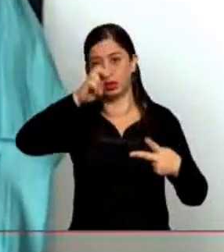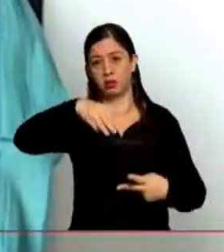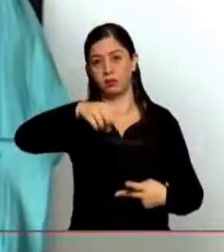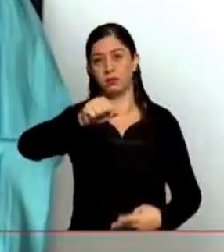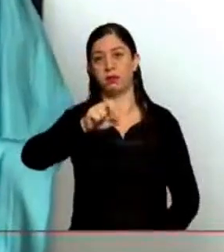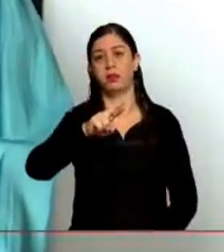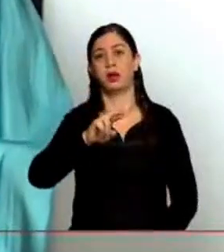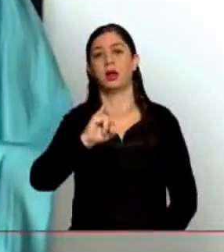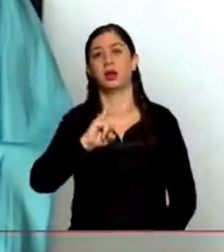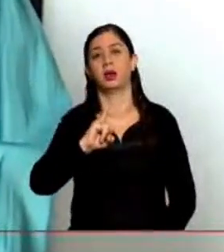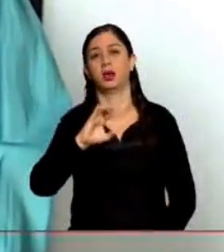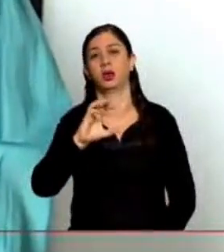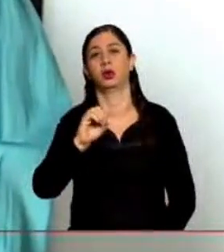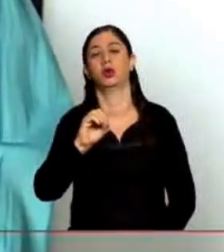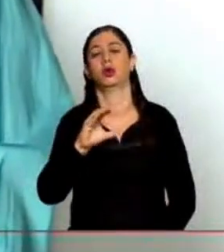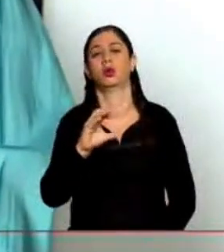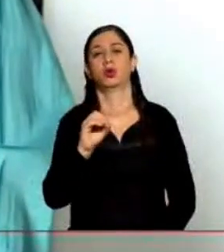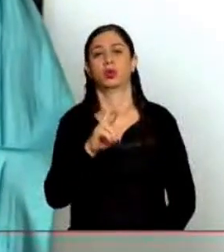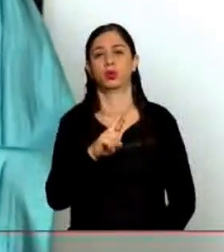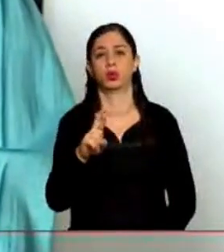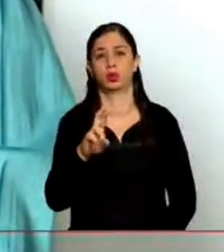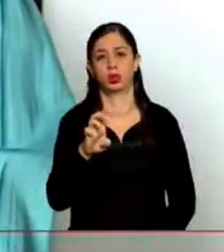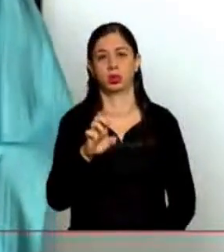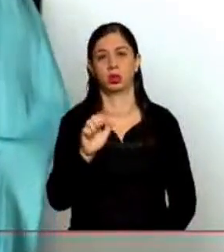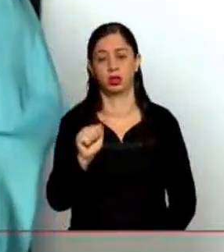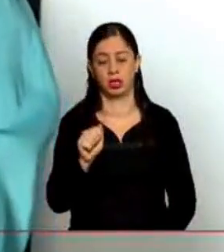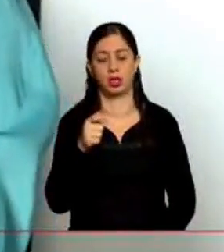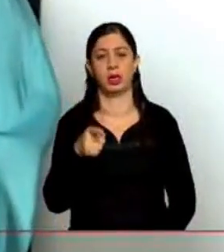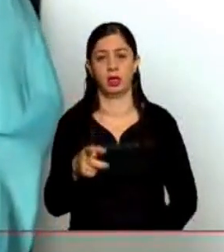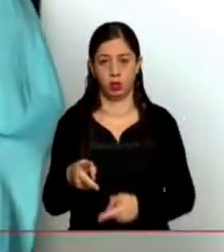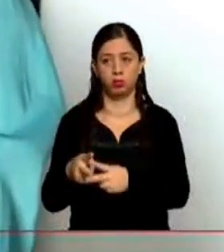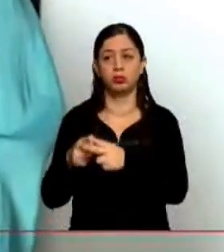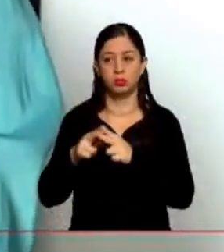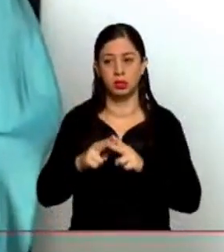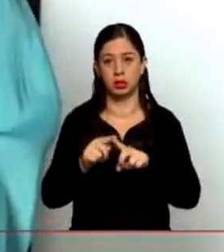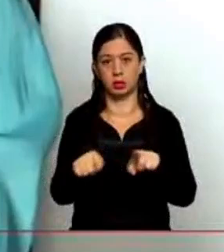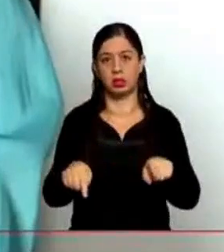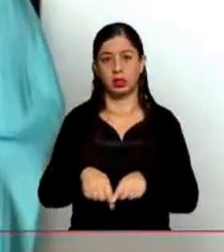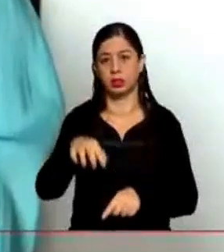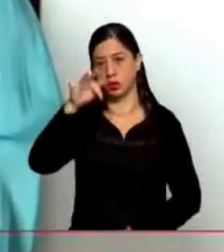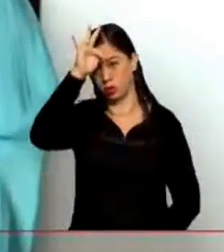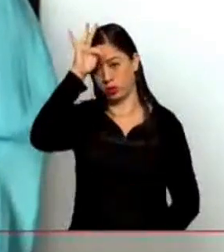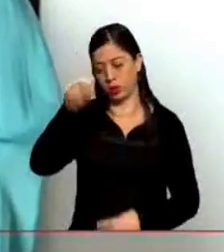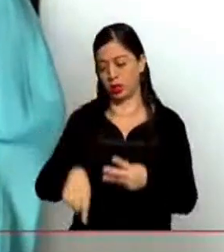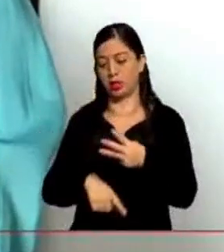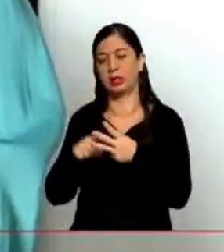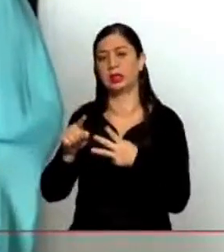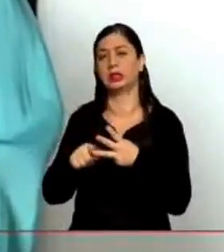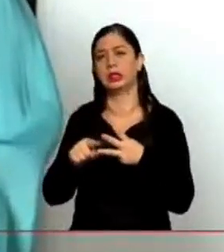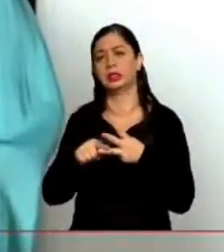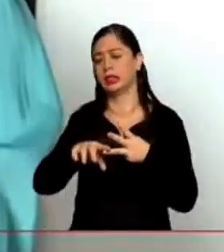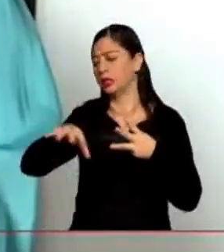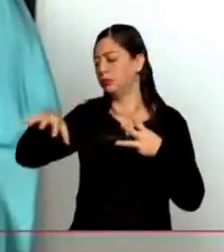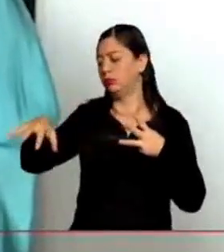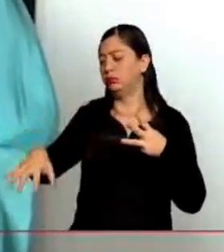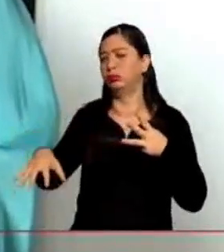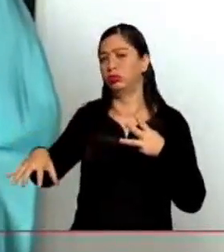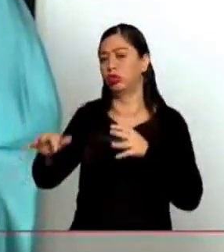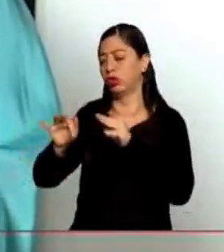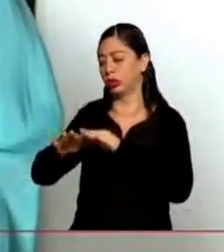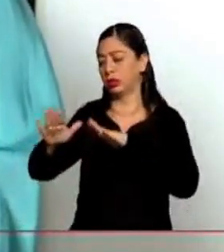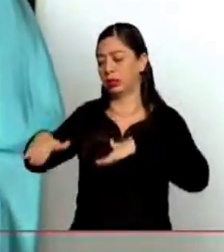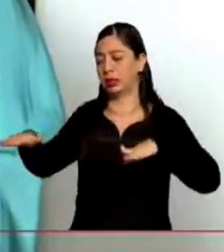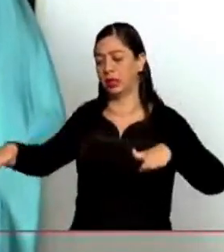doctora Yamilet Garzón nos ha prestado también. Y el tercer punto va a estar en la terminal